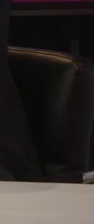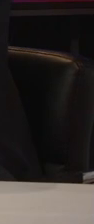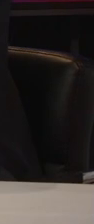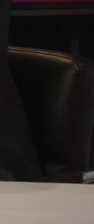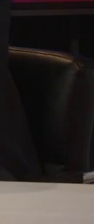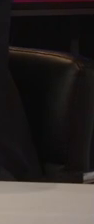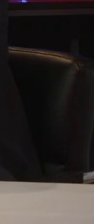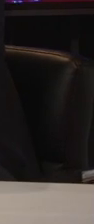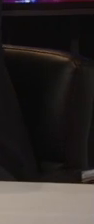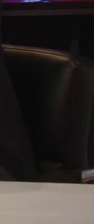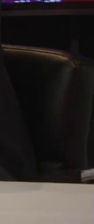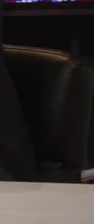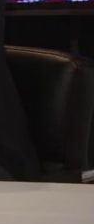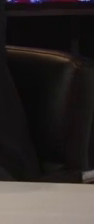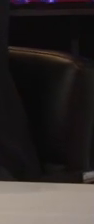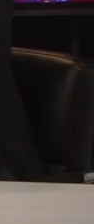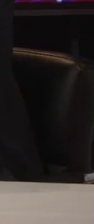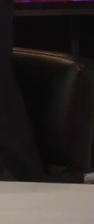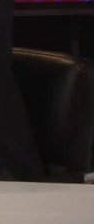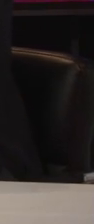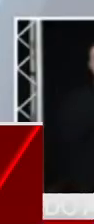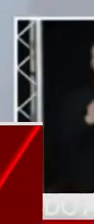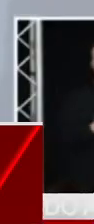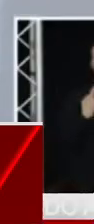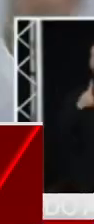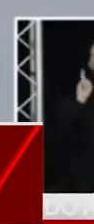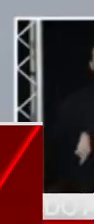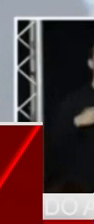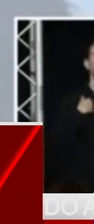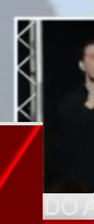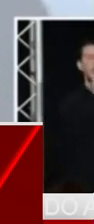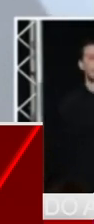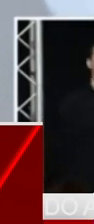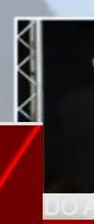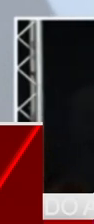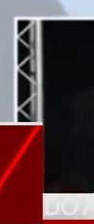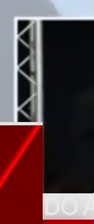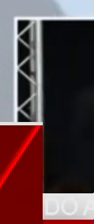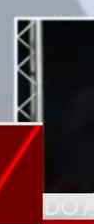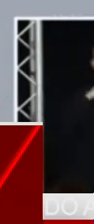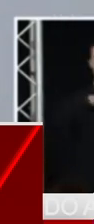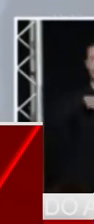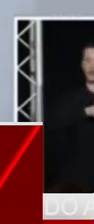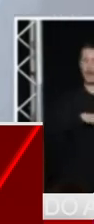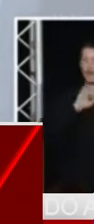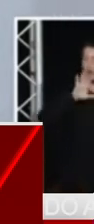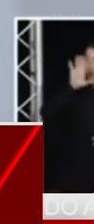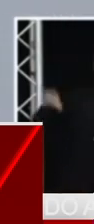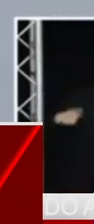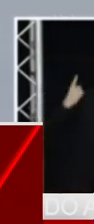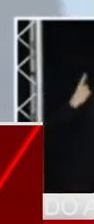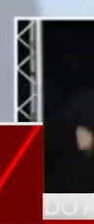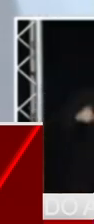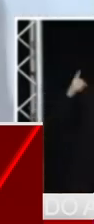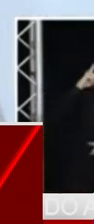ella no se habla con Veigas, que era con el que... Pero es que además, cuando dicen que no tiene base territorial, es mentira. Claro que la tiene. Es